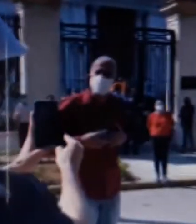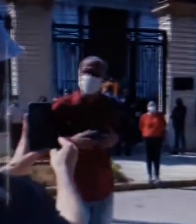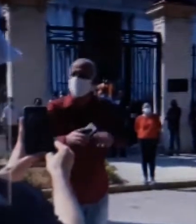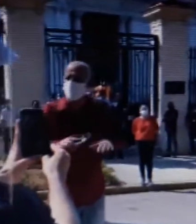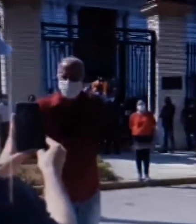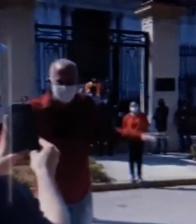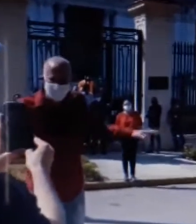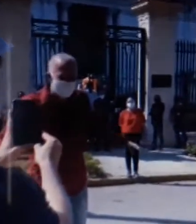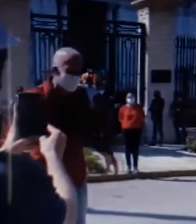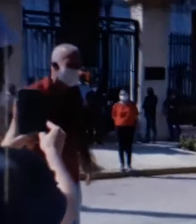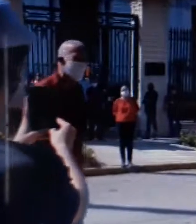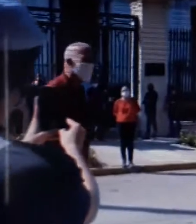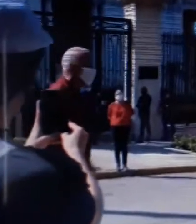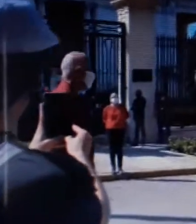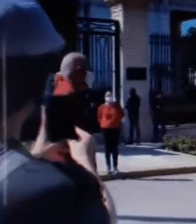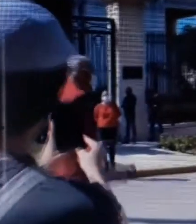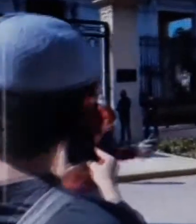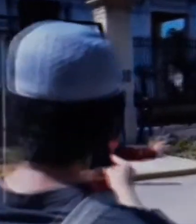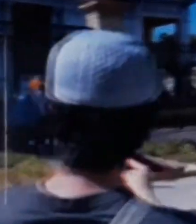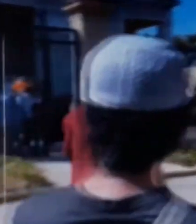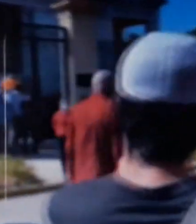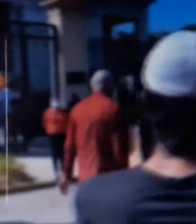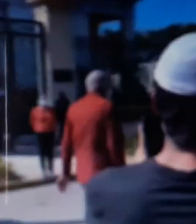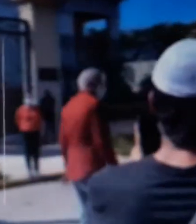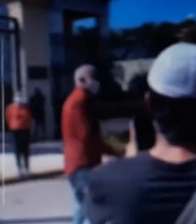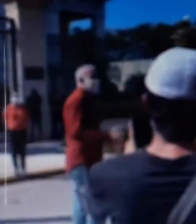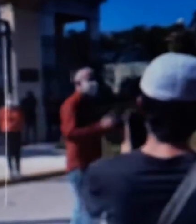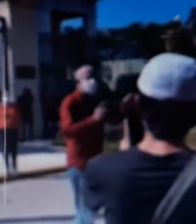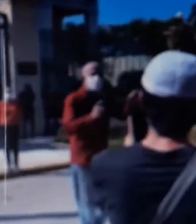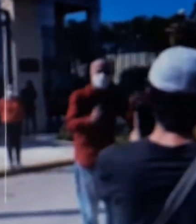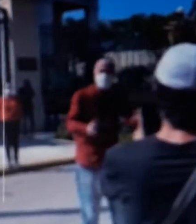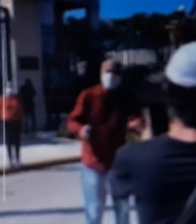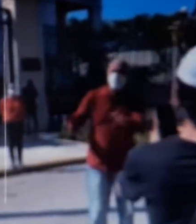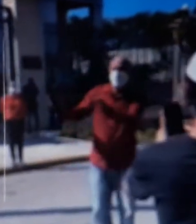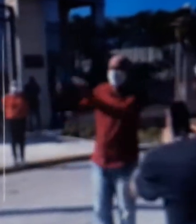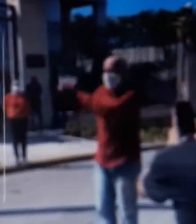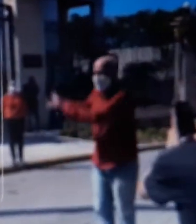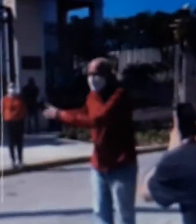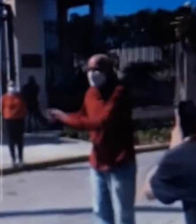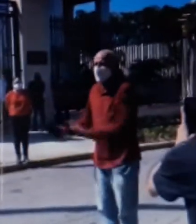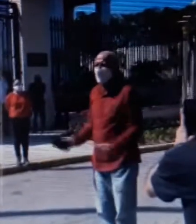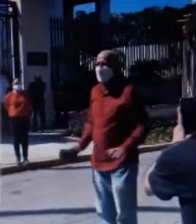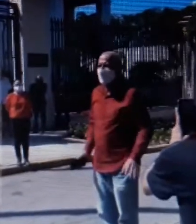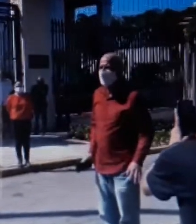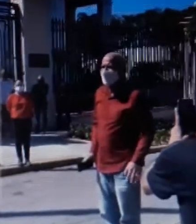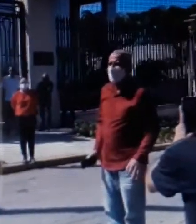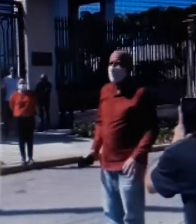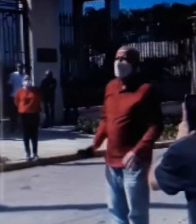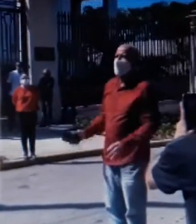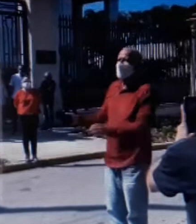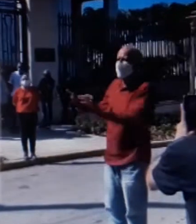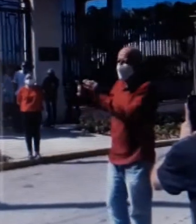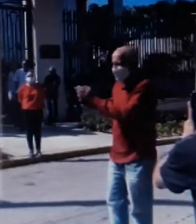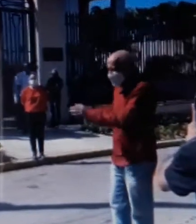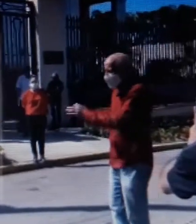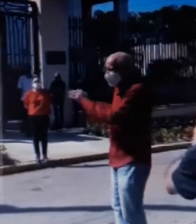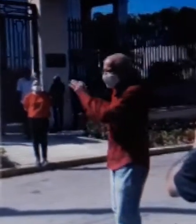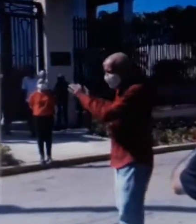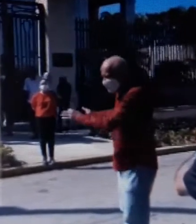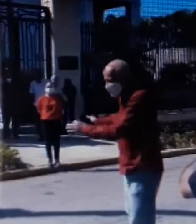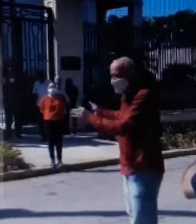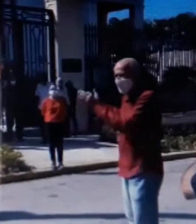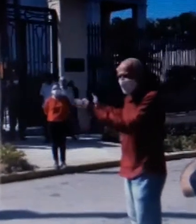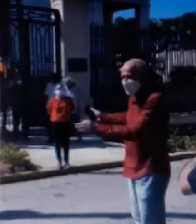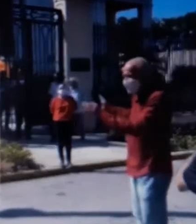Nosotros somos artistas, nosotros somos artistas, ¿por qué la represión? No ofreciendo pasar. No Esa represión con la policía aquí estábamos